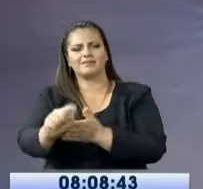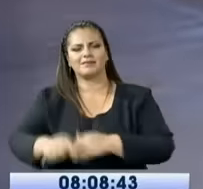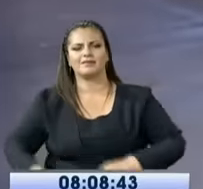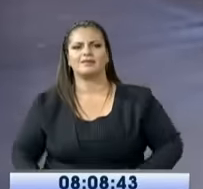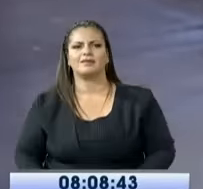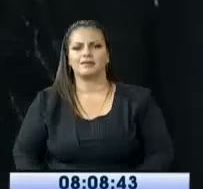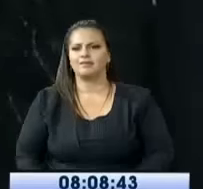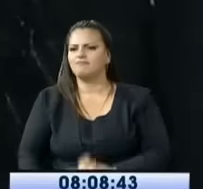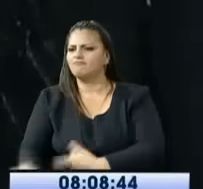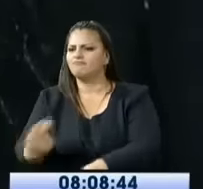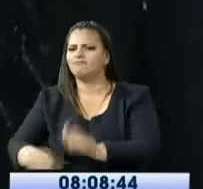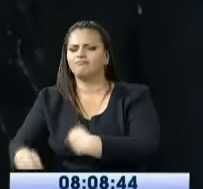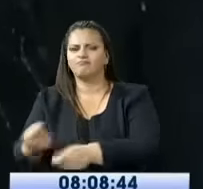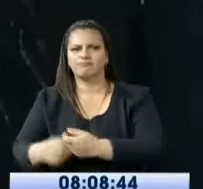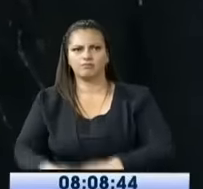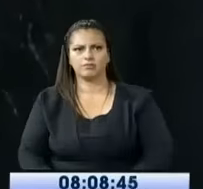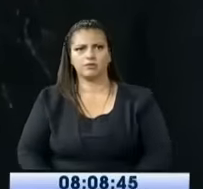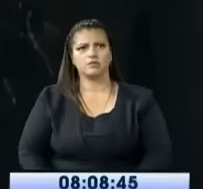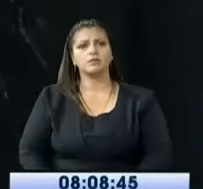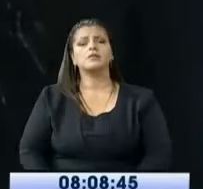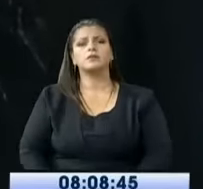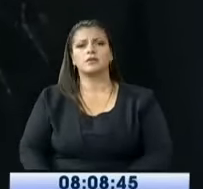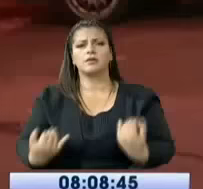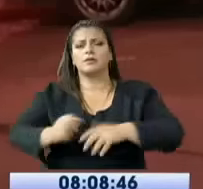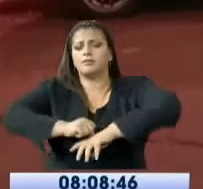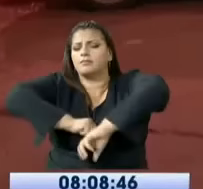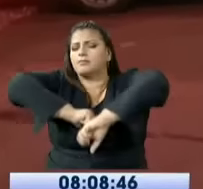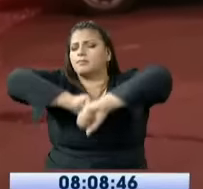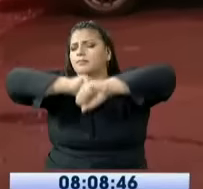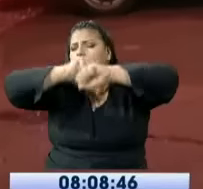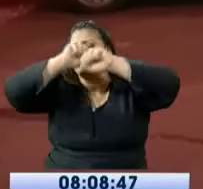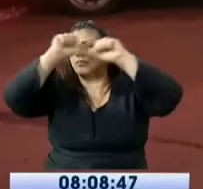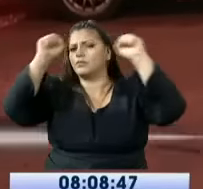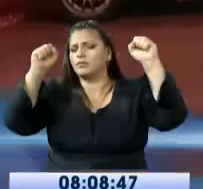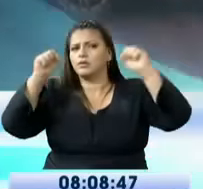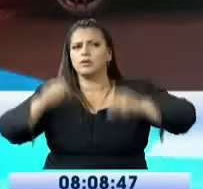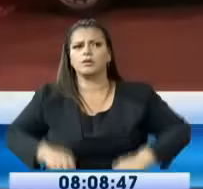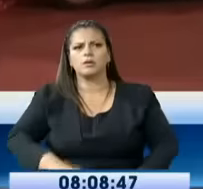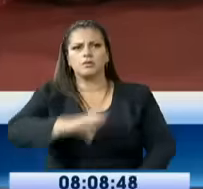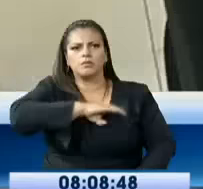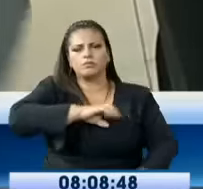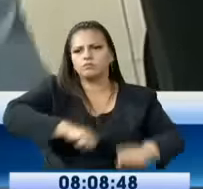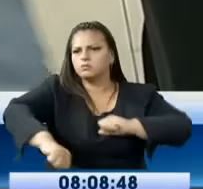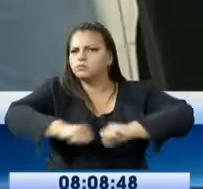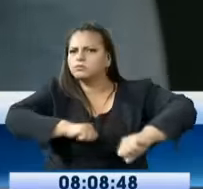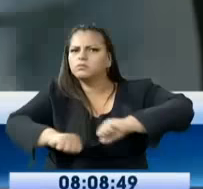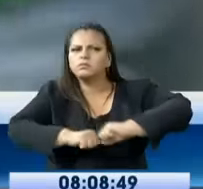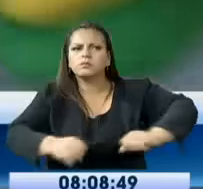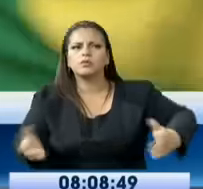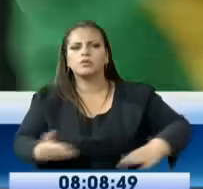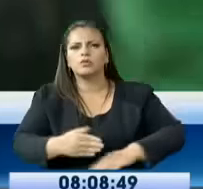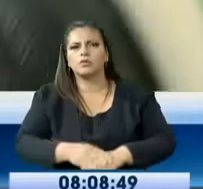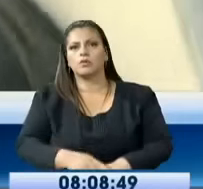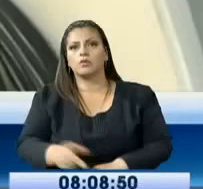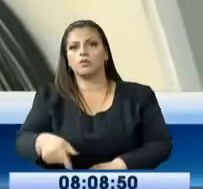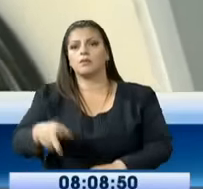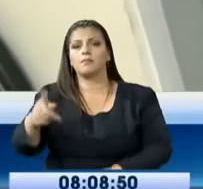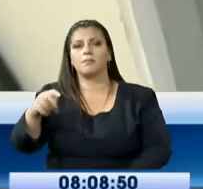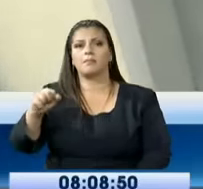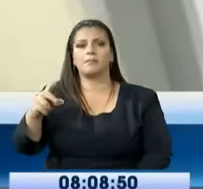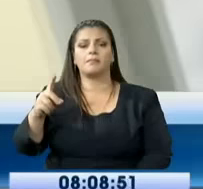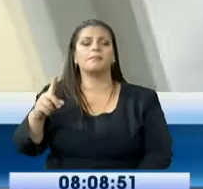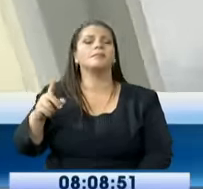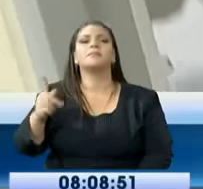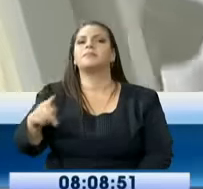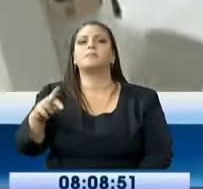de la madrugada y se extendió hasta el sector de La Pradera y Ciudadela 9 de octubre. Esta red, dedicada tanto